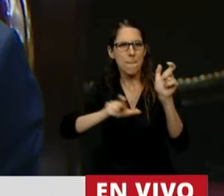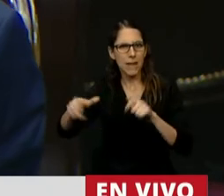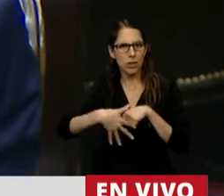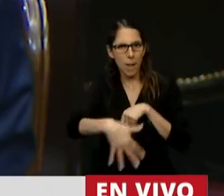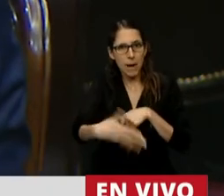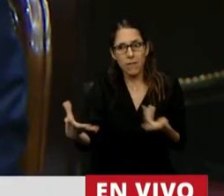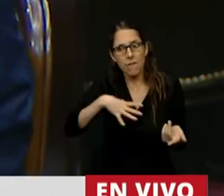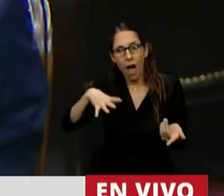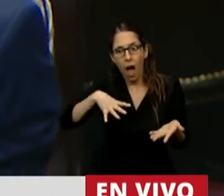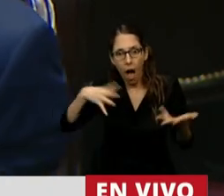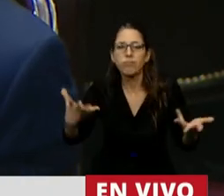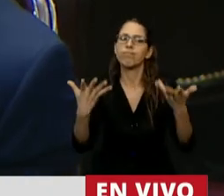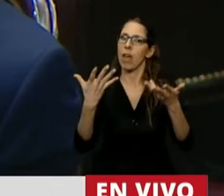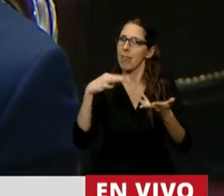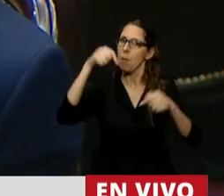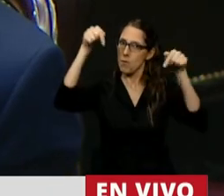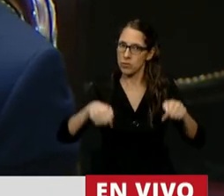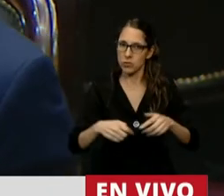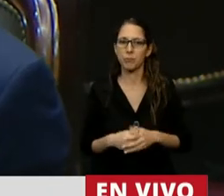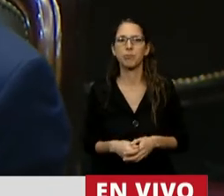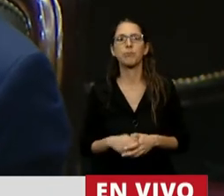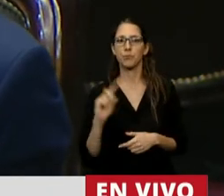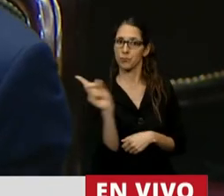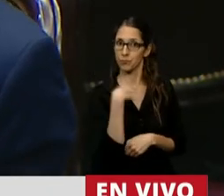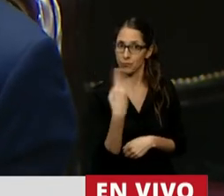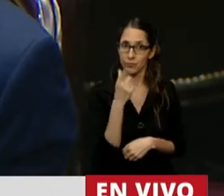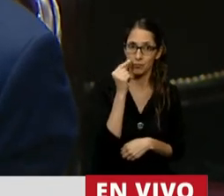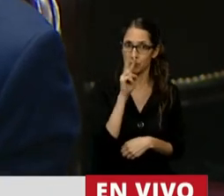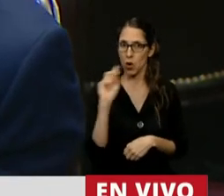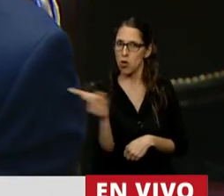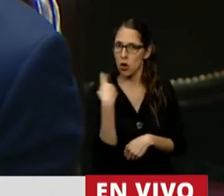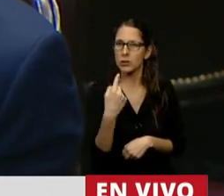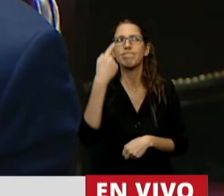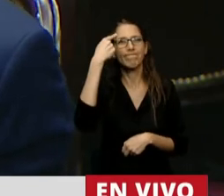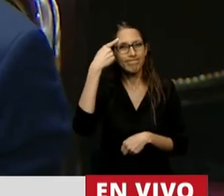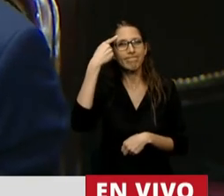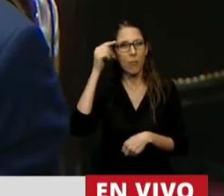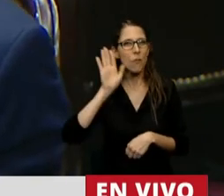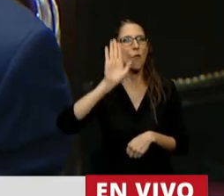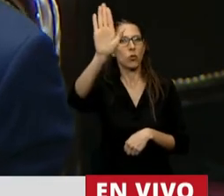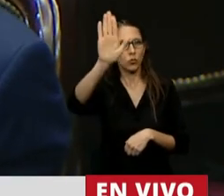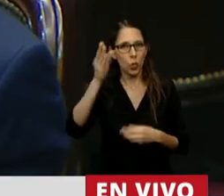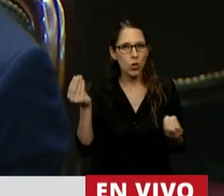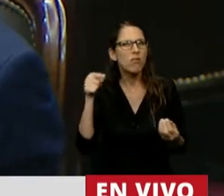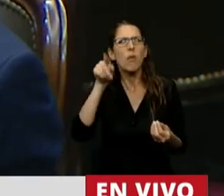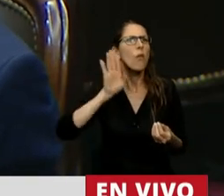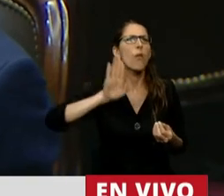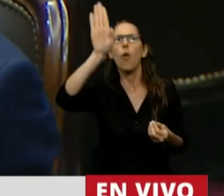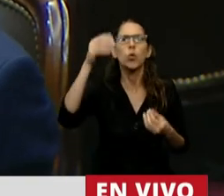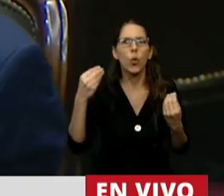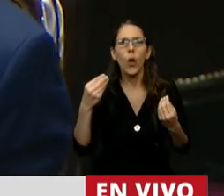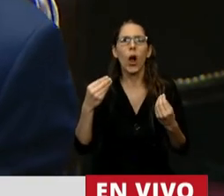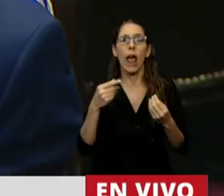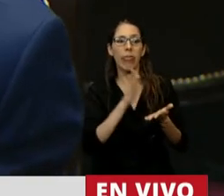de gestar. Nosotros y nosotras apostamos por ese futuro donde nadie les niegue el